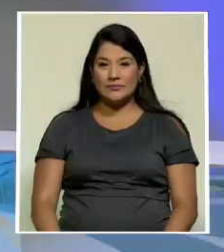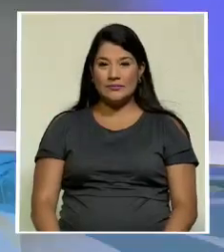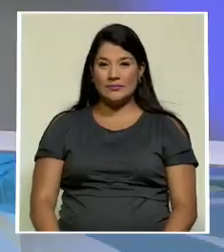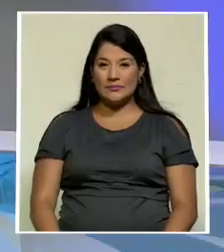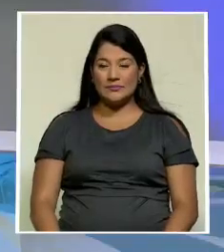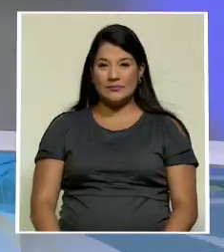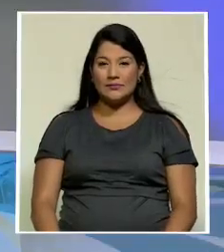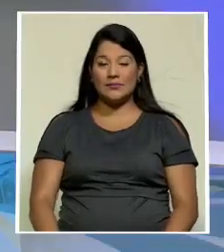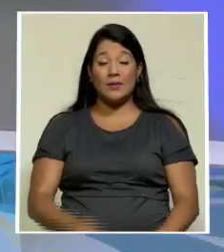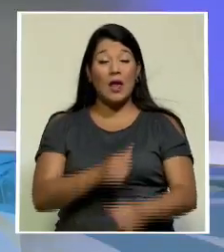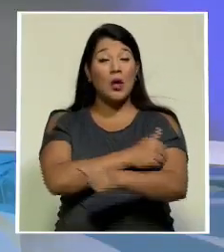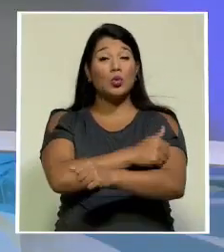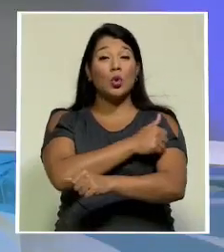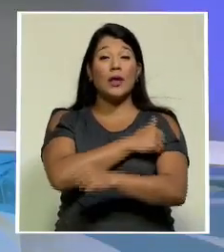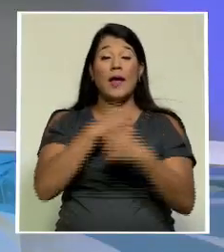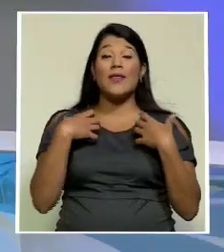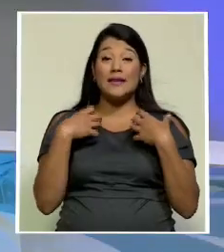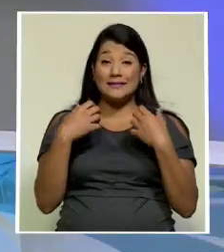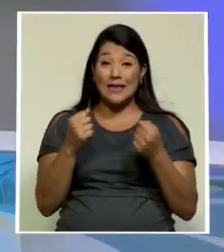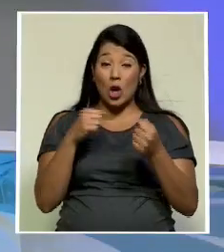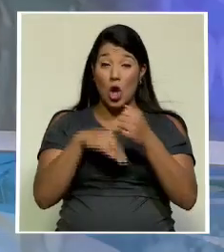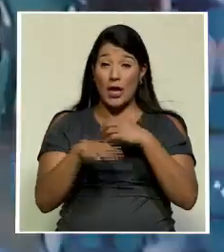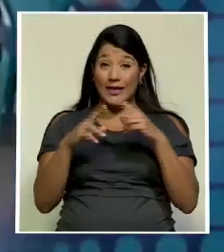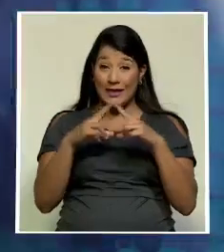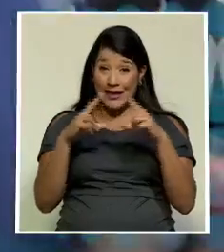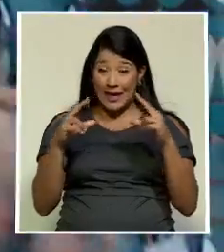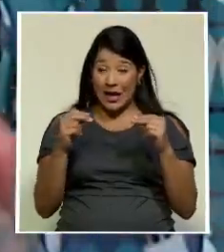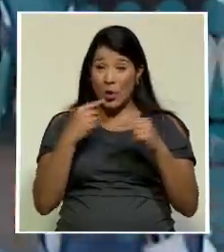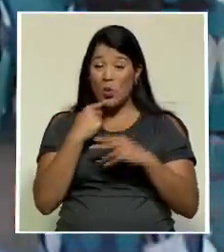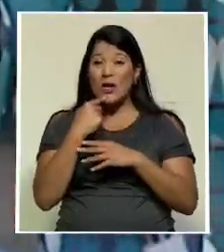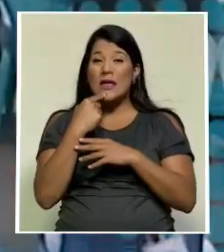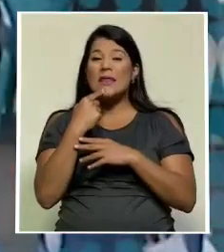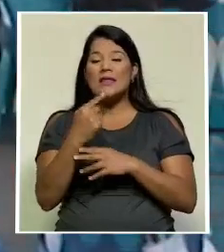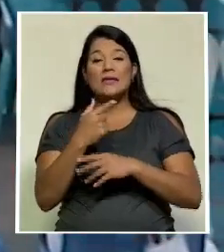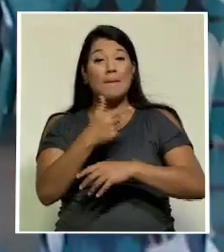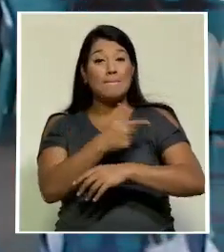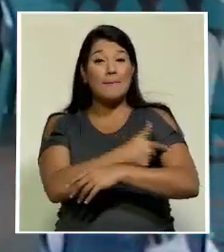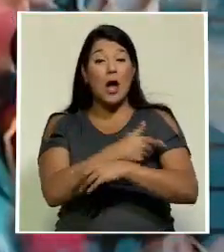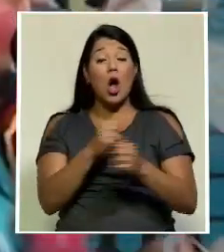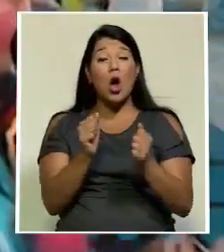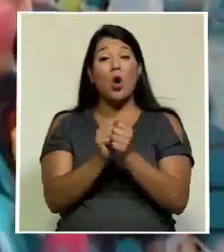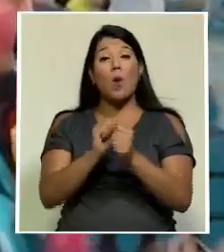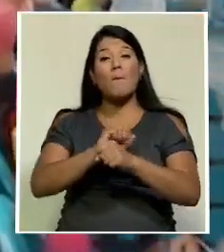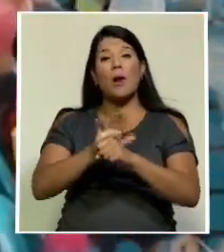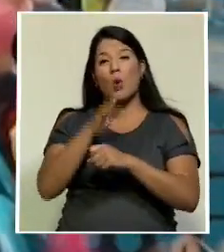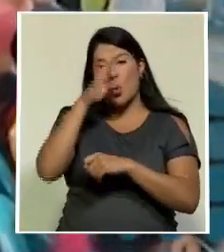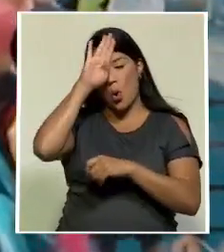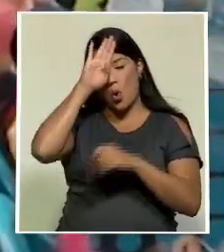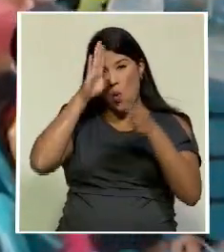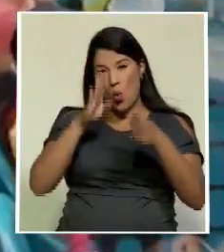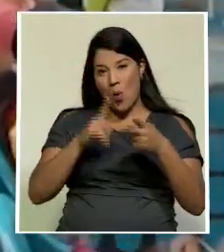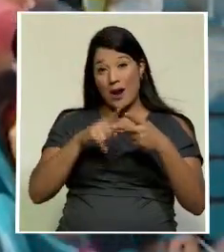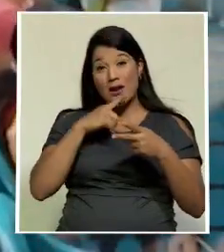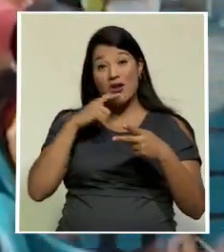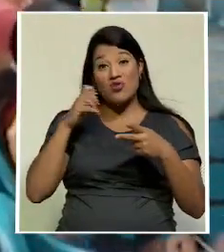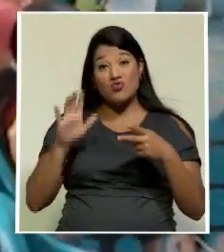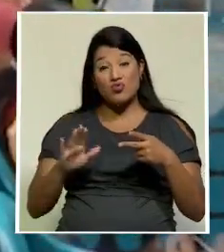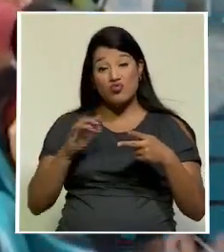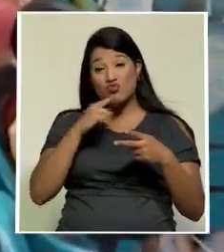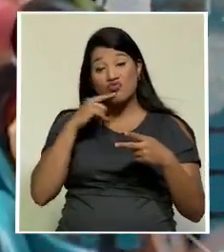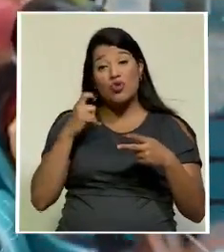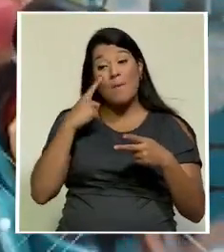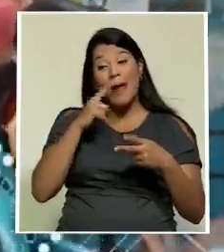Las autoridades de salud de Nicaragua apostaron por la inmunización con las vacunas cubanas y rusas para niños y jóvenes. Al volver